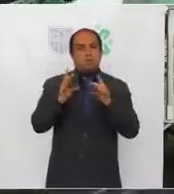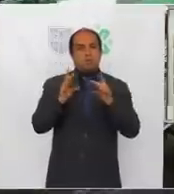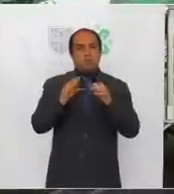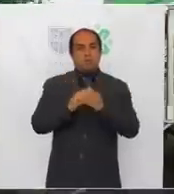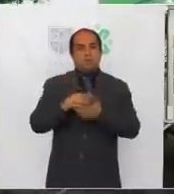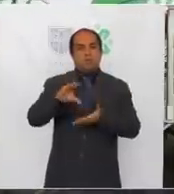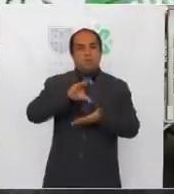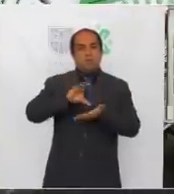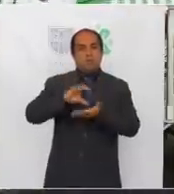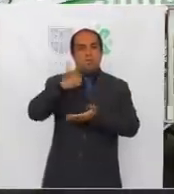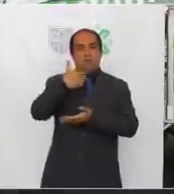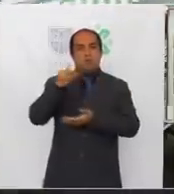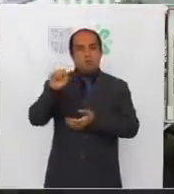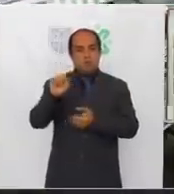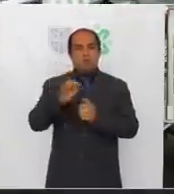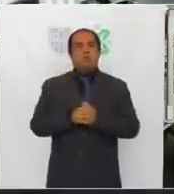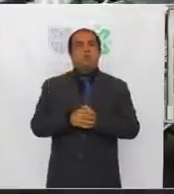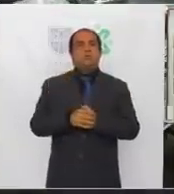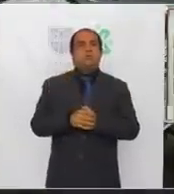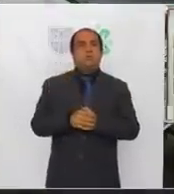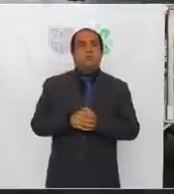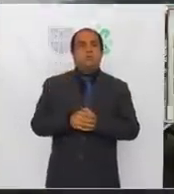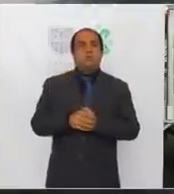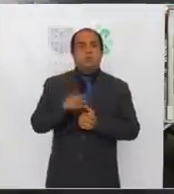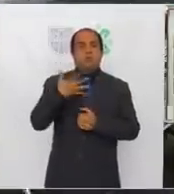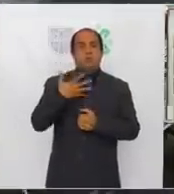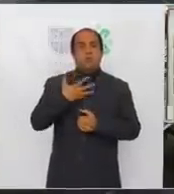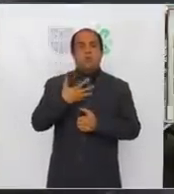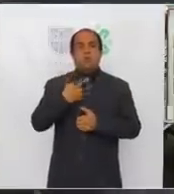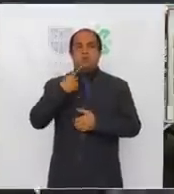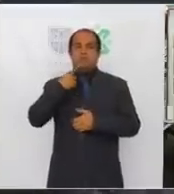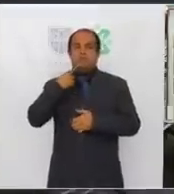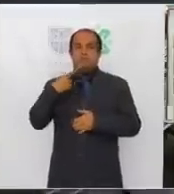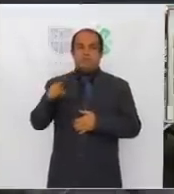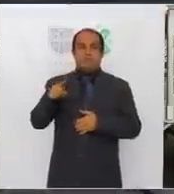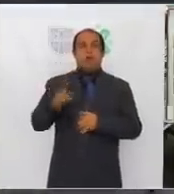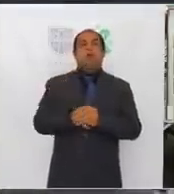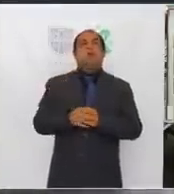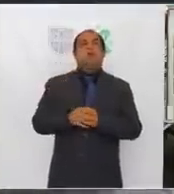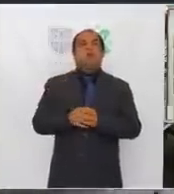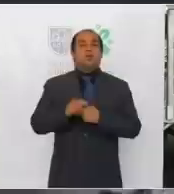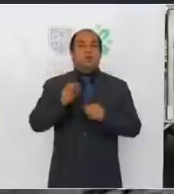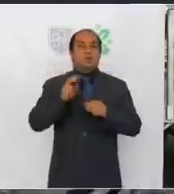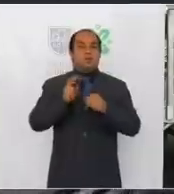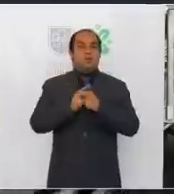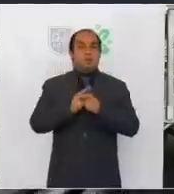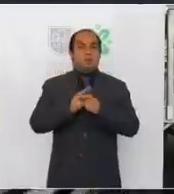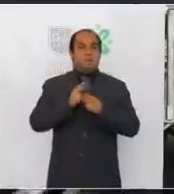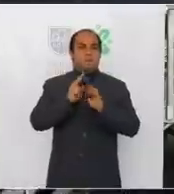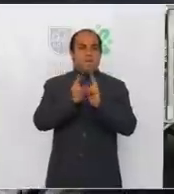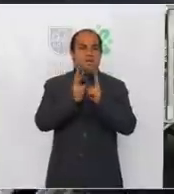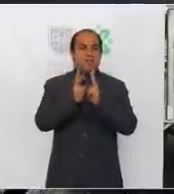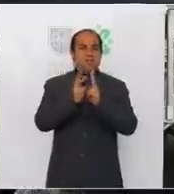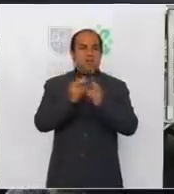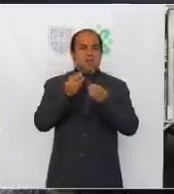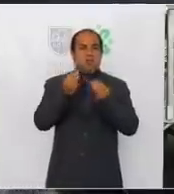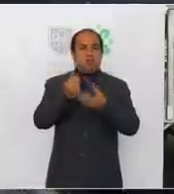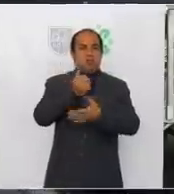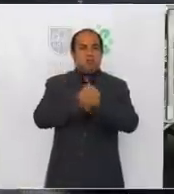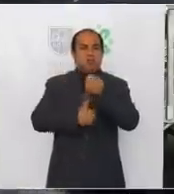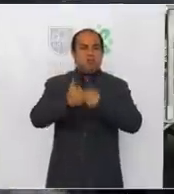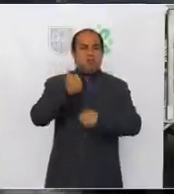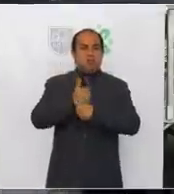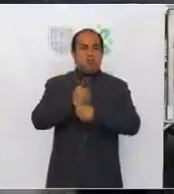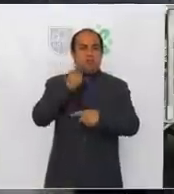del gas. Ahí era una demanda vecinal de hace muchísimos años de que se quitar esa planta porque genera mucha